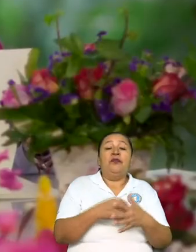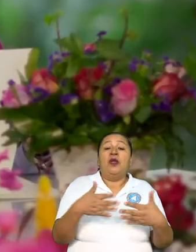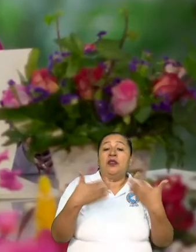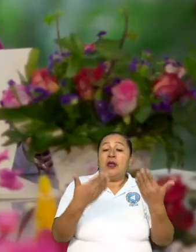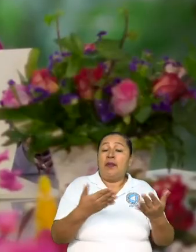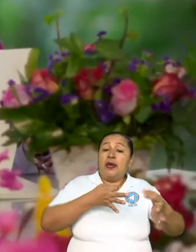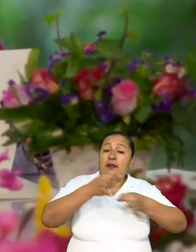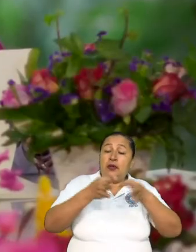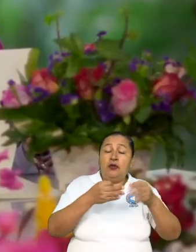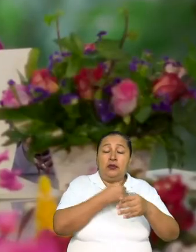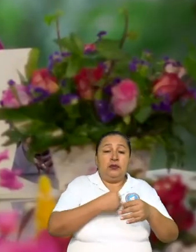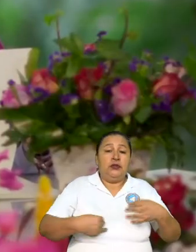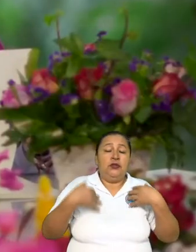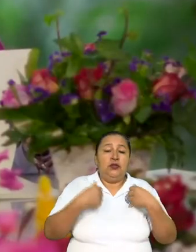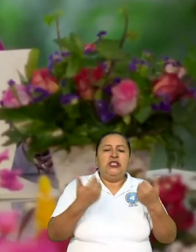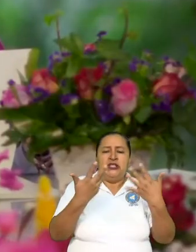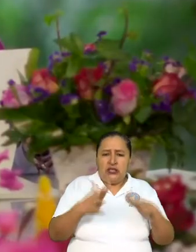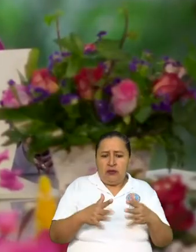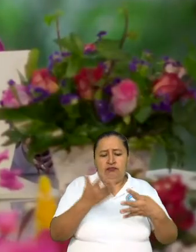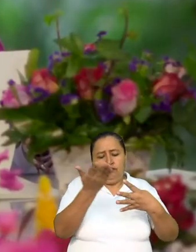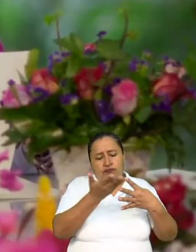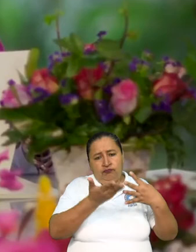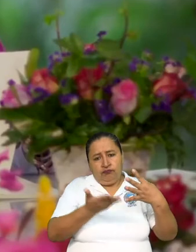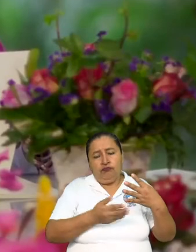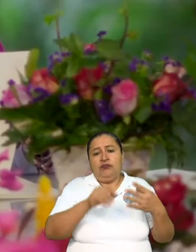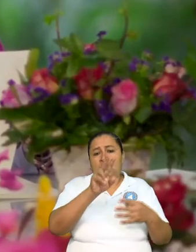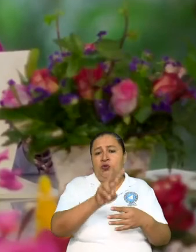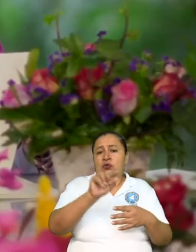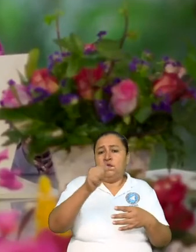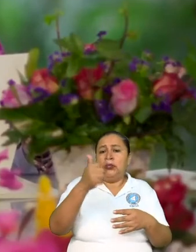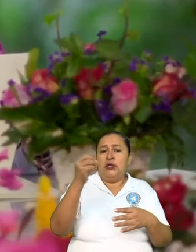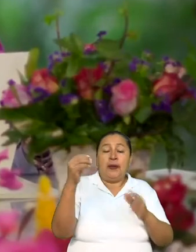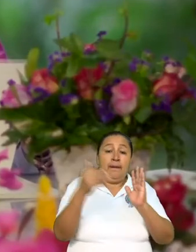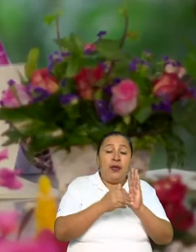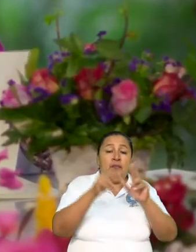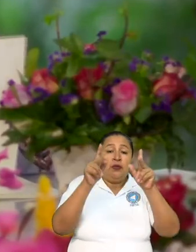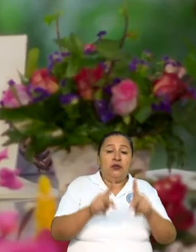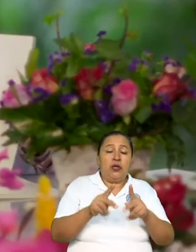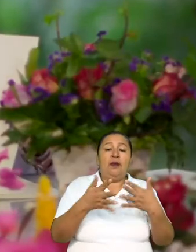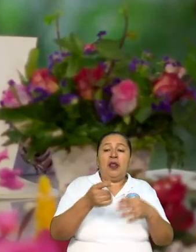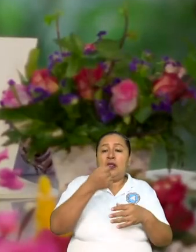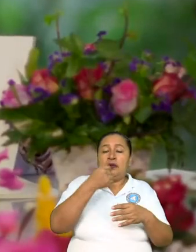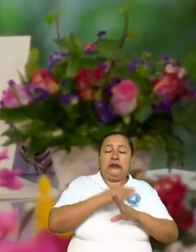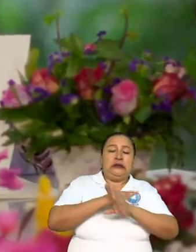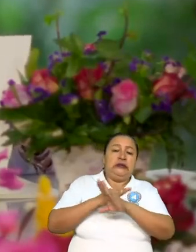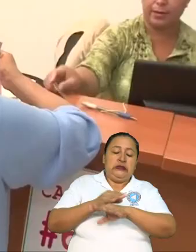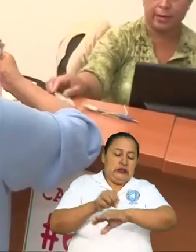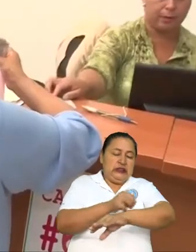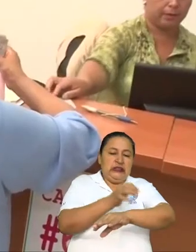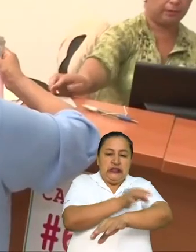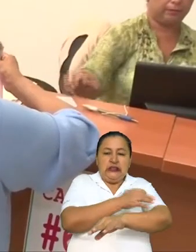que el Ministerio de Salud ya ha dosificado a más de 270.000 personas con tratamiento contra la